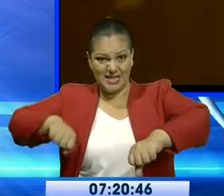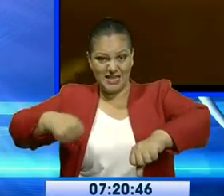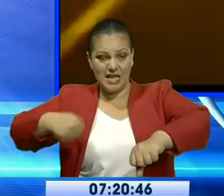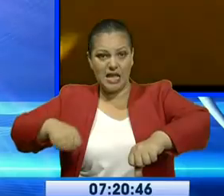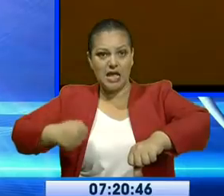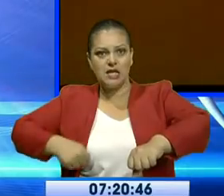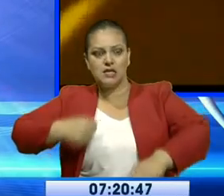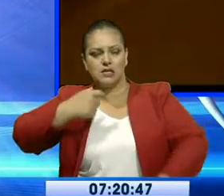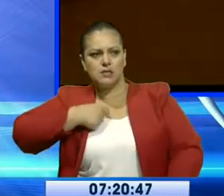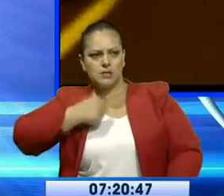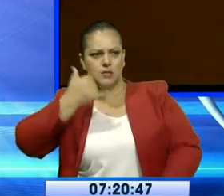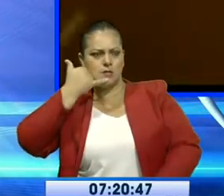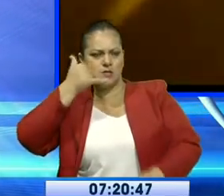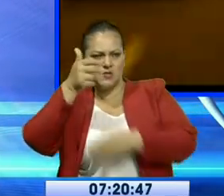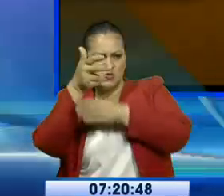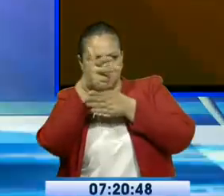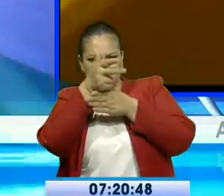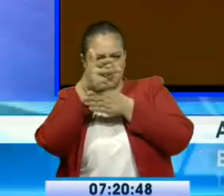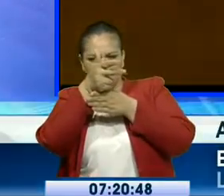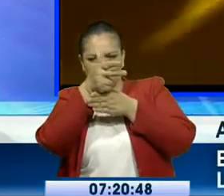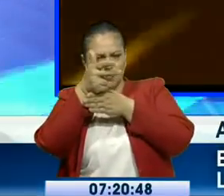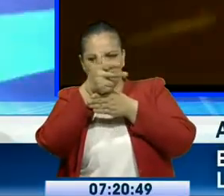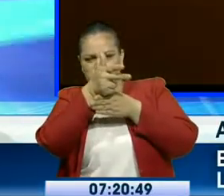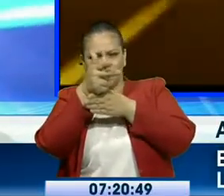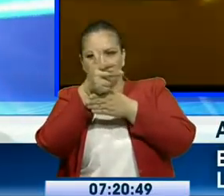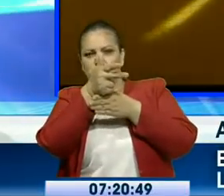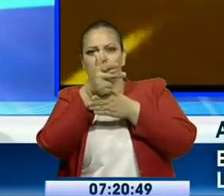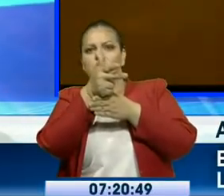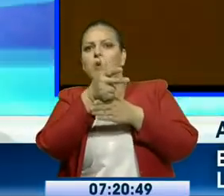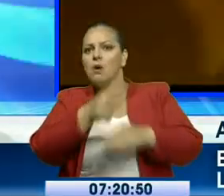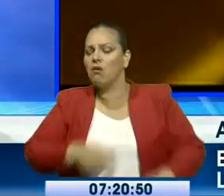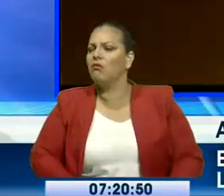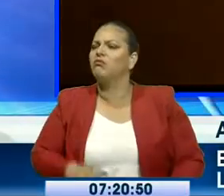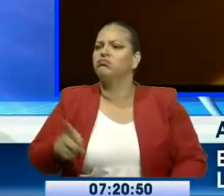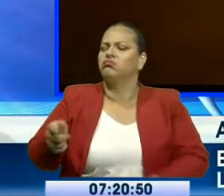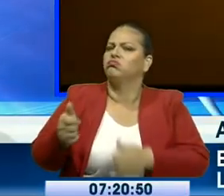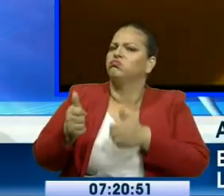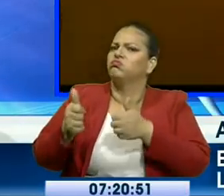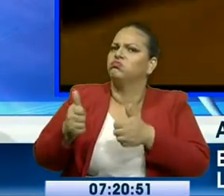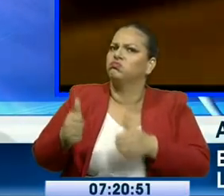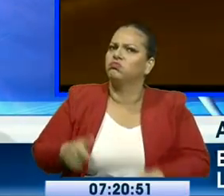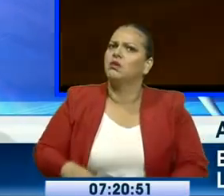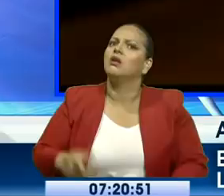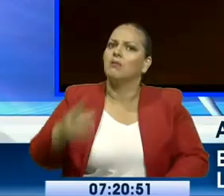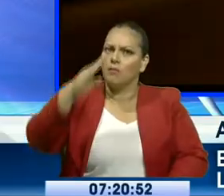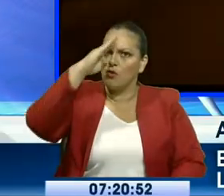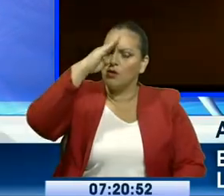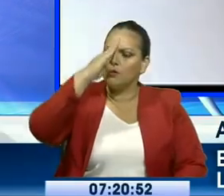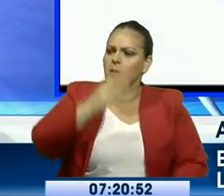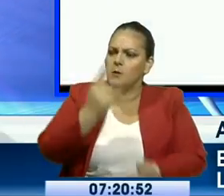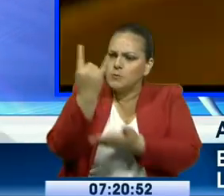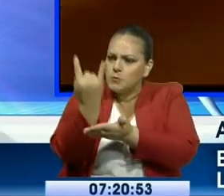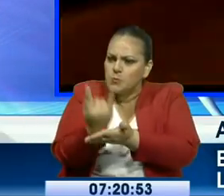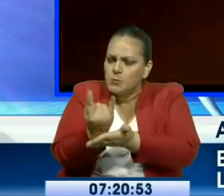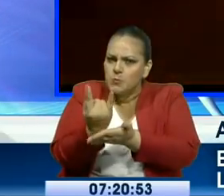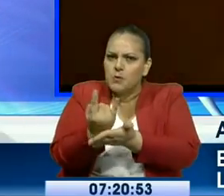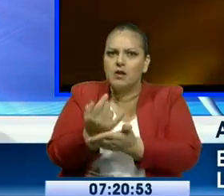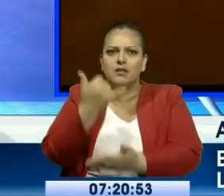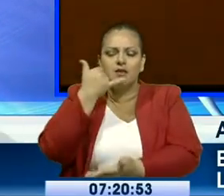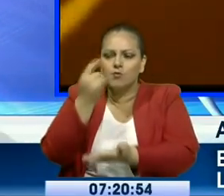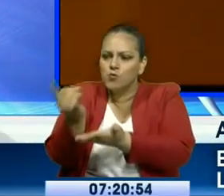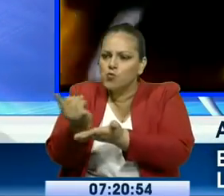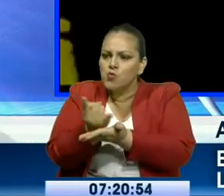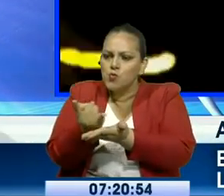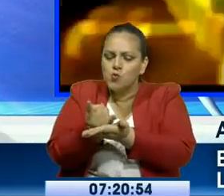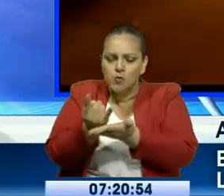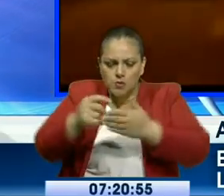a la cabo Angélica Martínez de la CTE. Finalmente, el responsable que en un acto de cobardía puso en riesgo la vida de esta